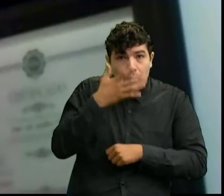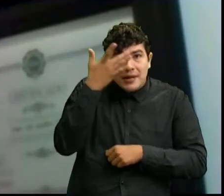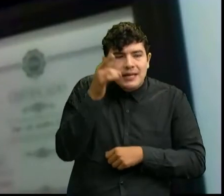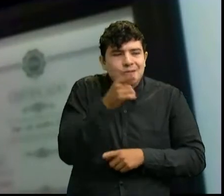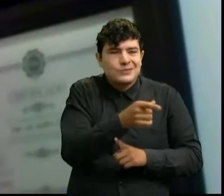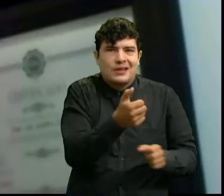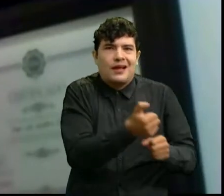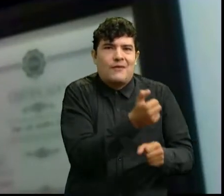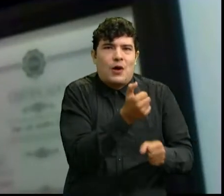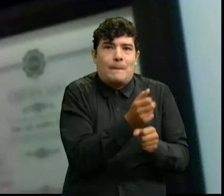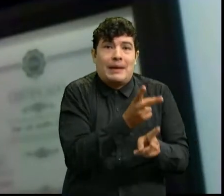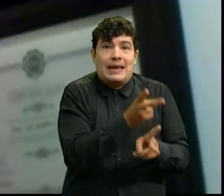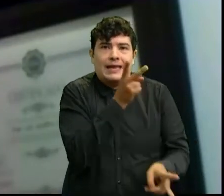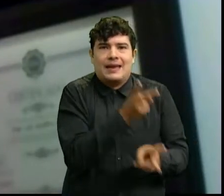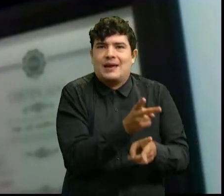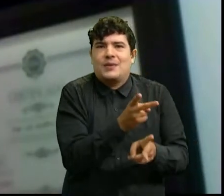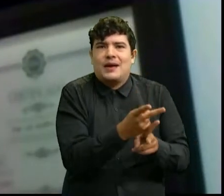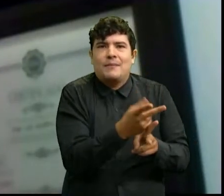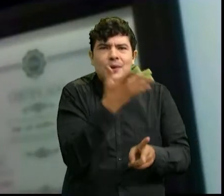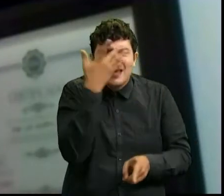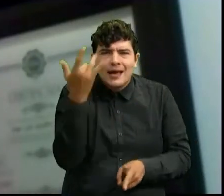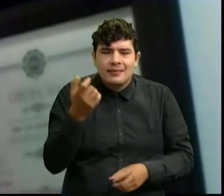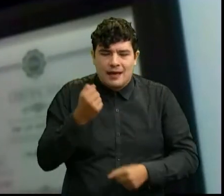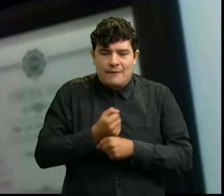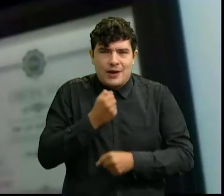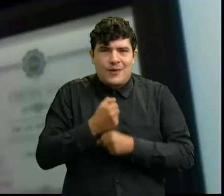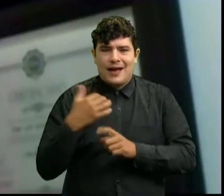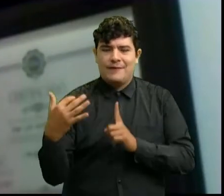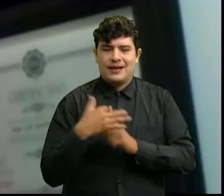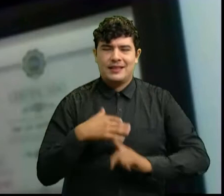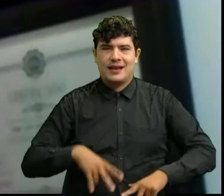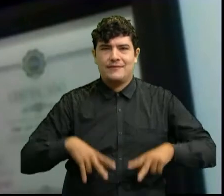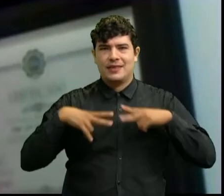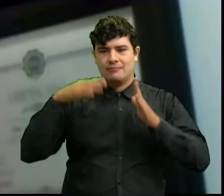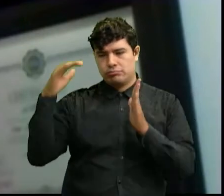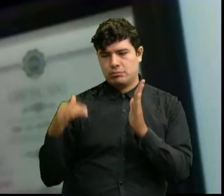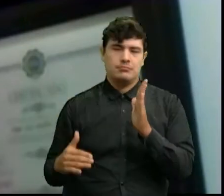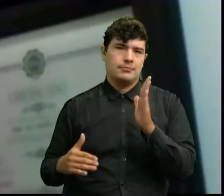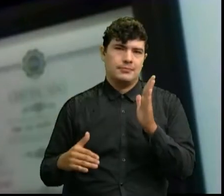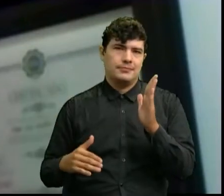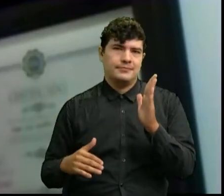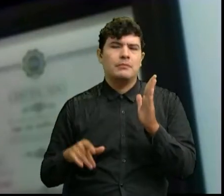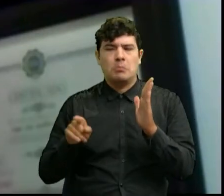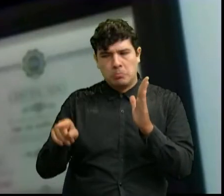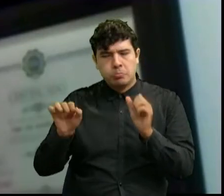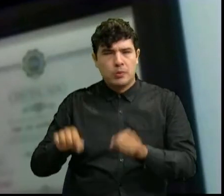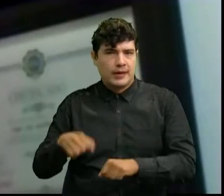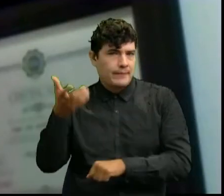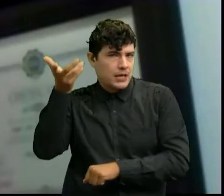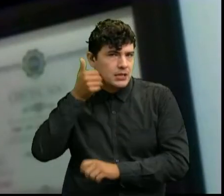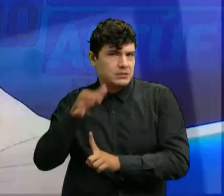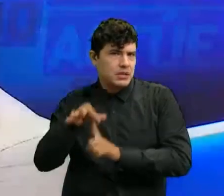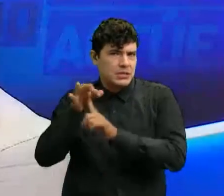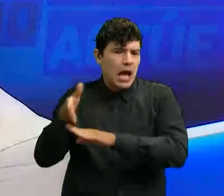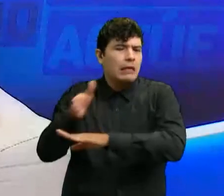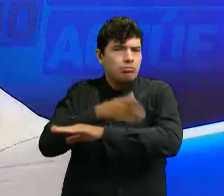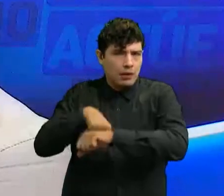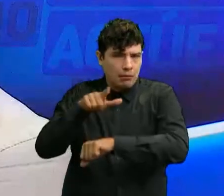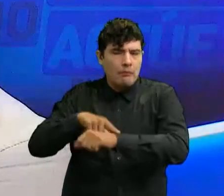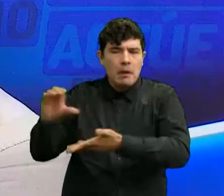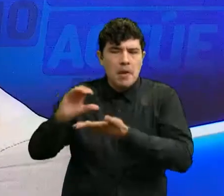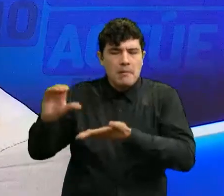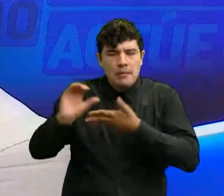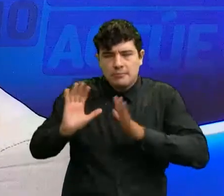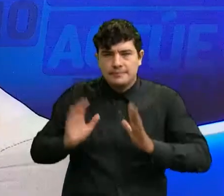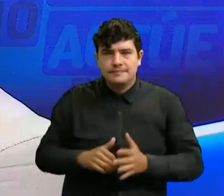actividad disminuye la expectativa de vida. Muy bien, vamos con más mensajes que nos escribes a esta hora a través